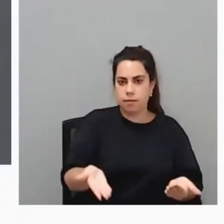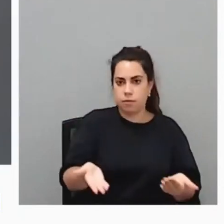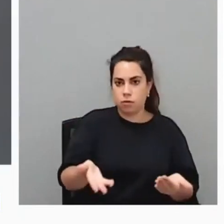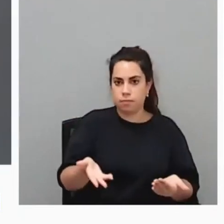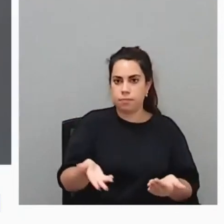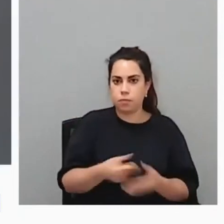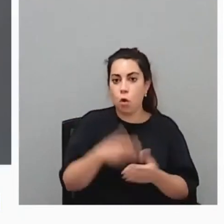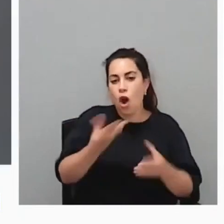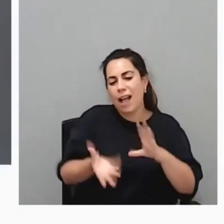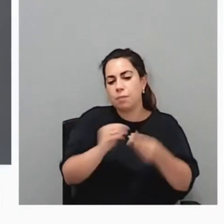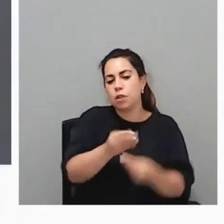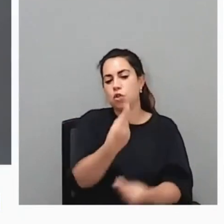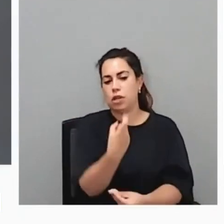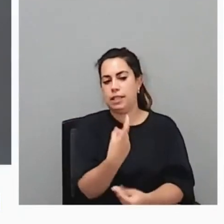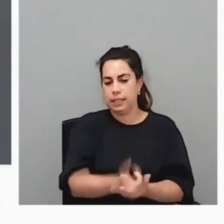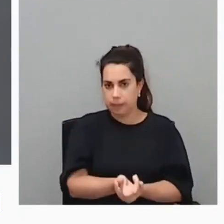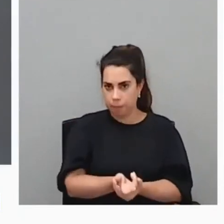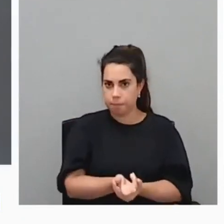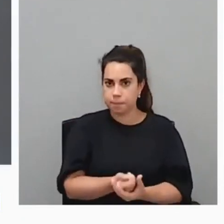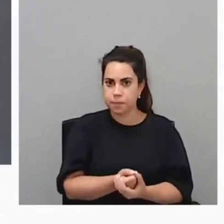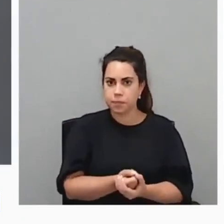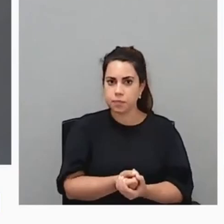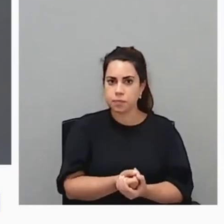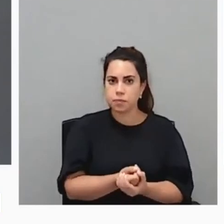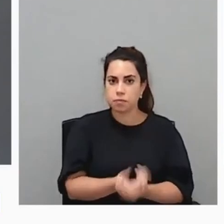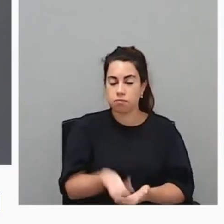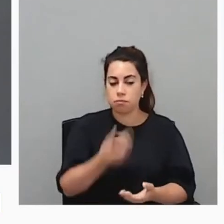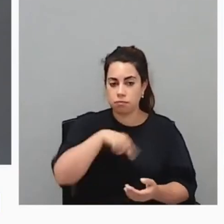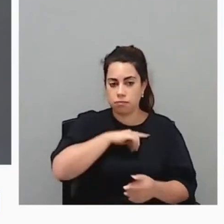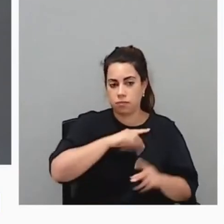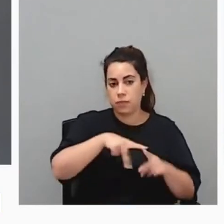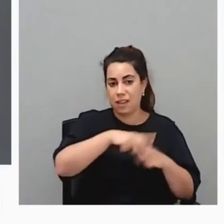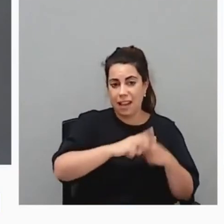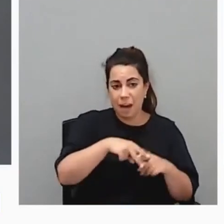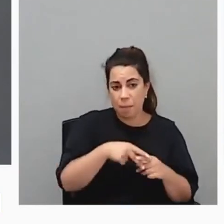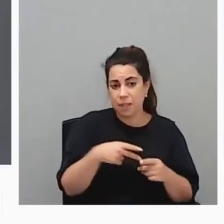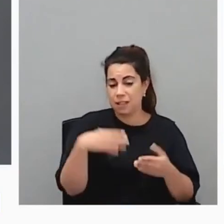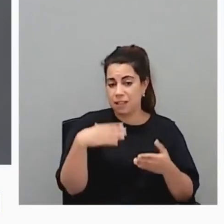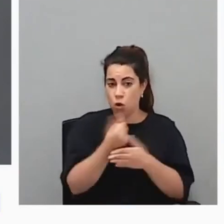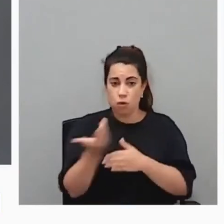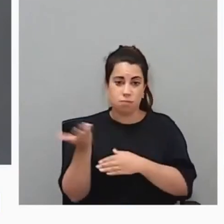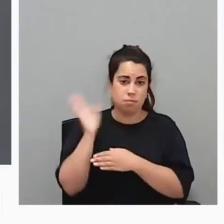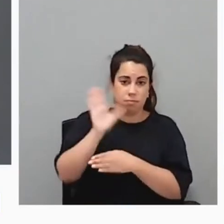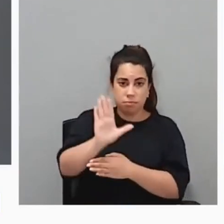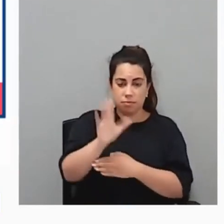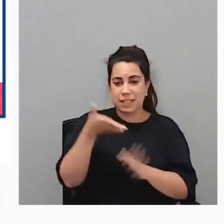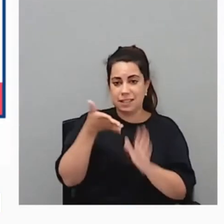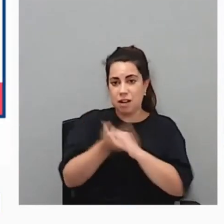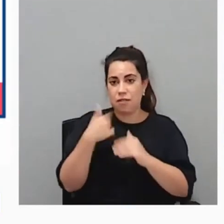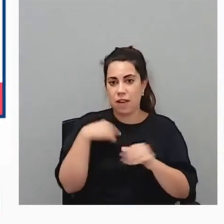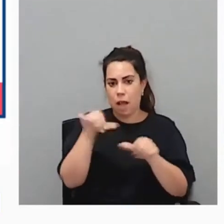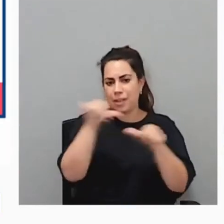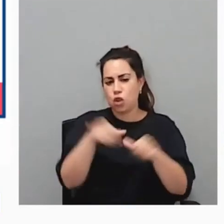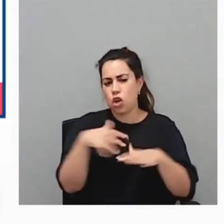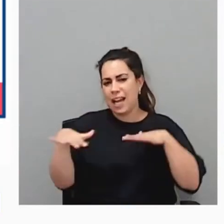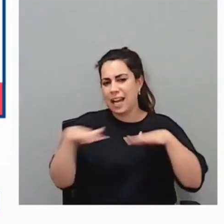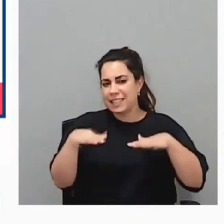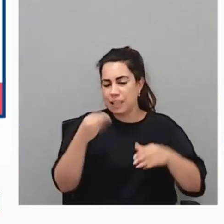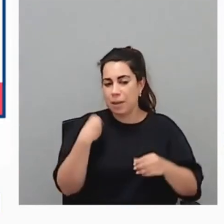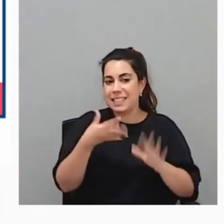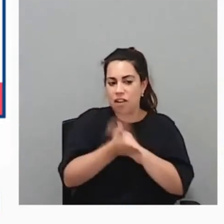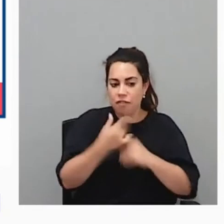aprendizaje. Todas las herramientas y todo lo que proponemos está siempre basado en metodologías activas, que el niño o la niña